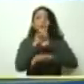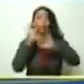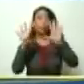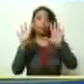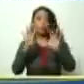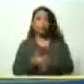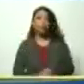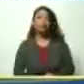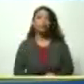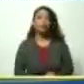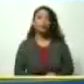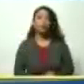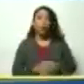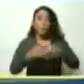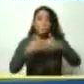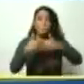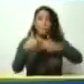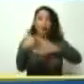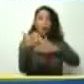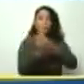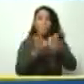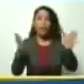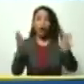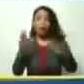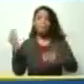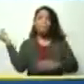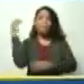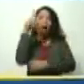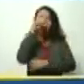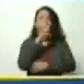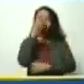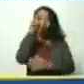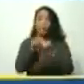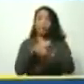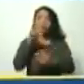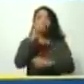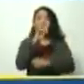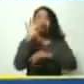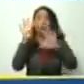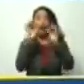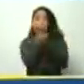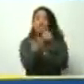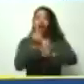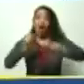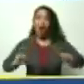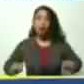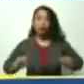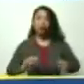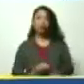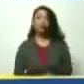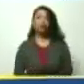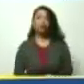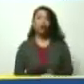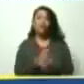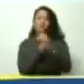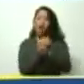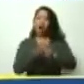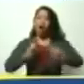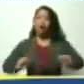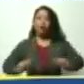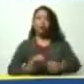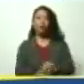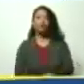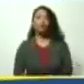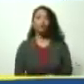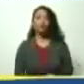y ampliado a los demás años después del 2019 fracasó fracasó